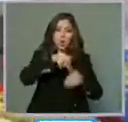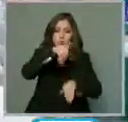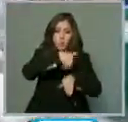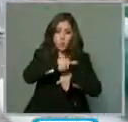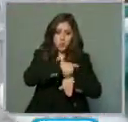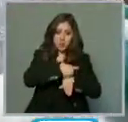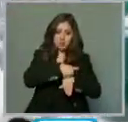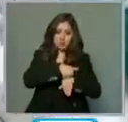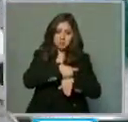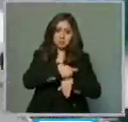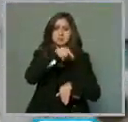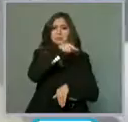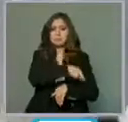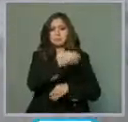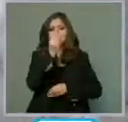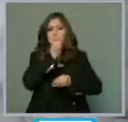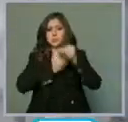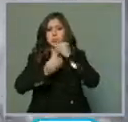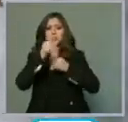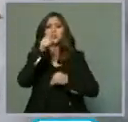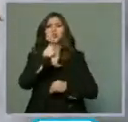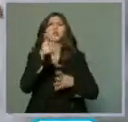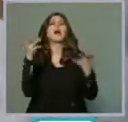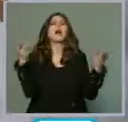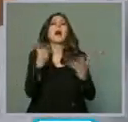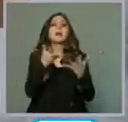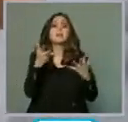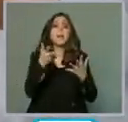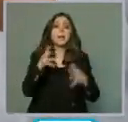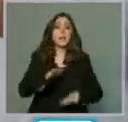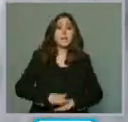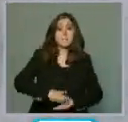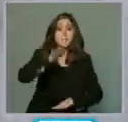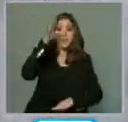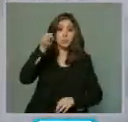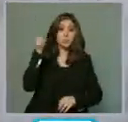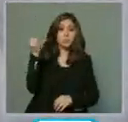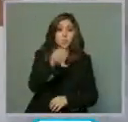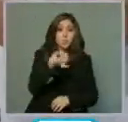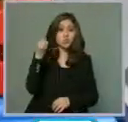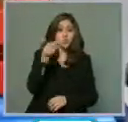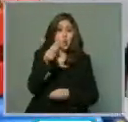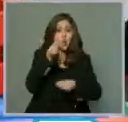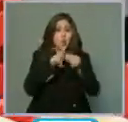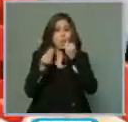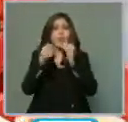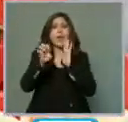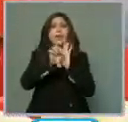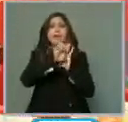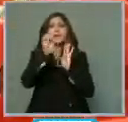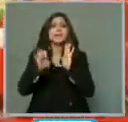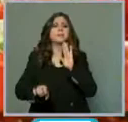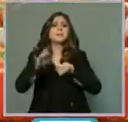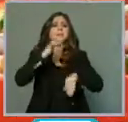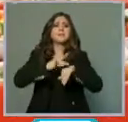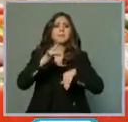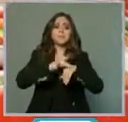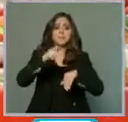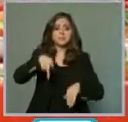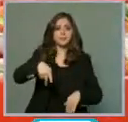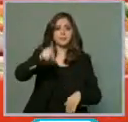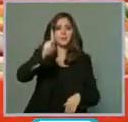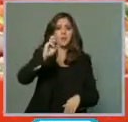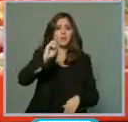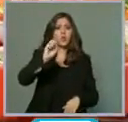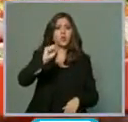sí mismo, no necesariamente va a implicar un mayor aporte nutricional. Por ejemplo, un queso kosher, pues al final del día